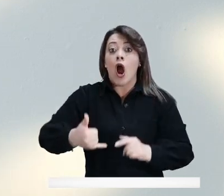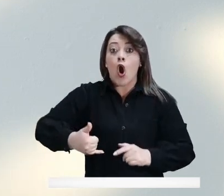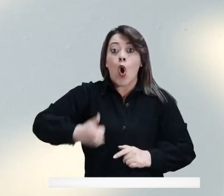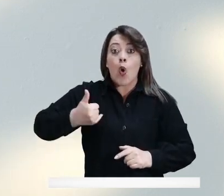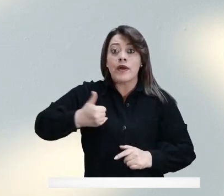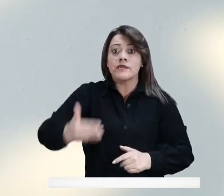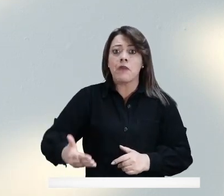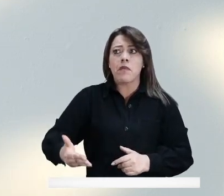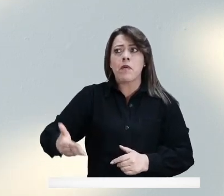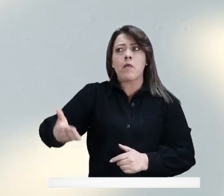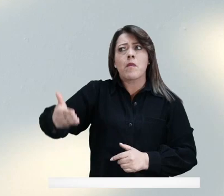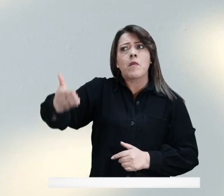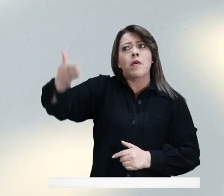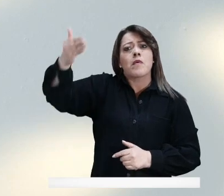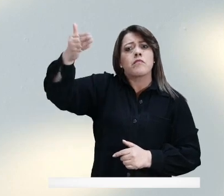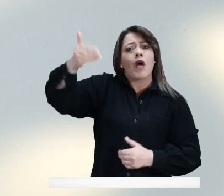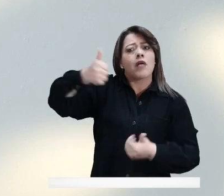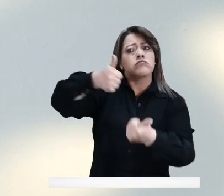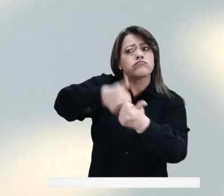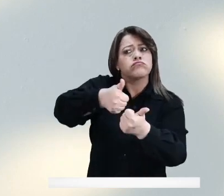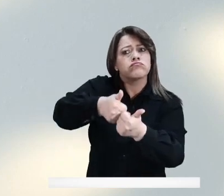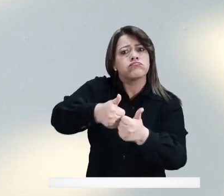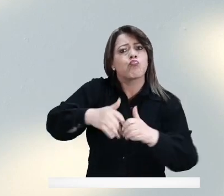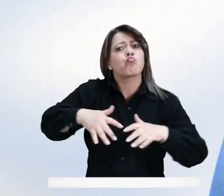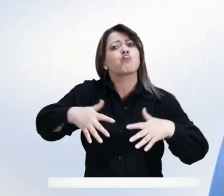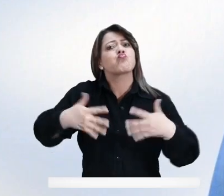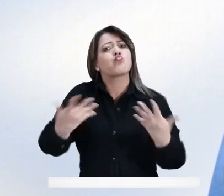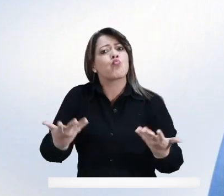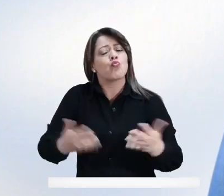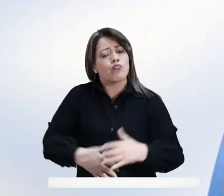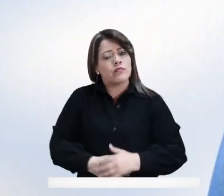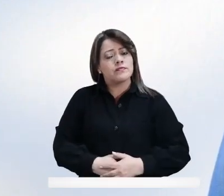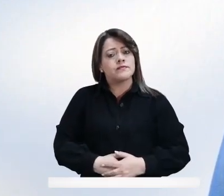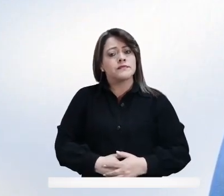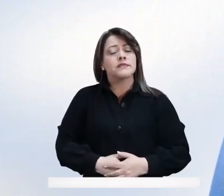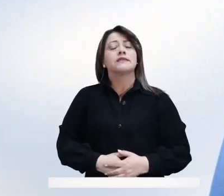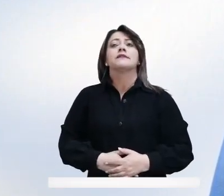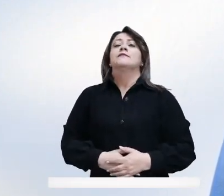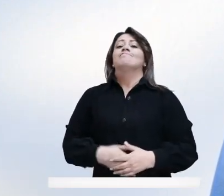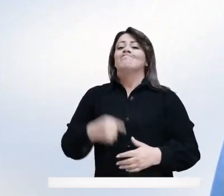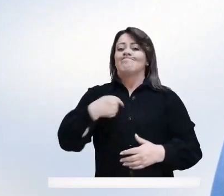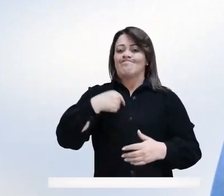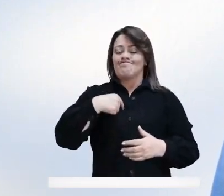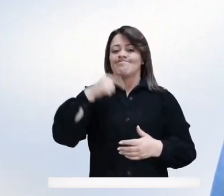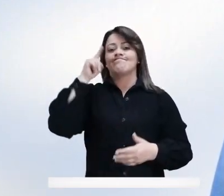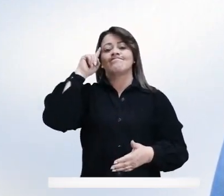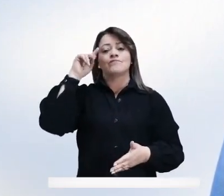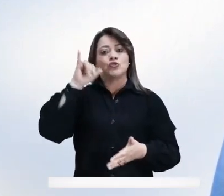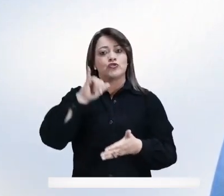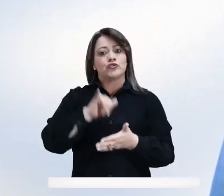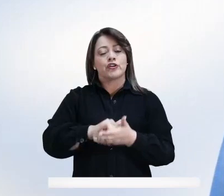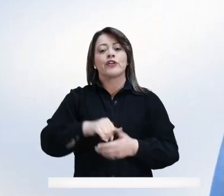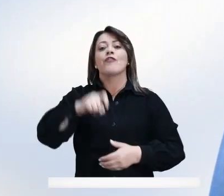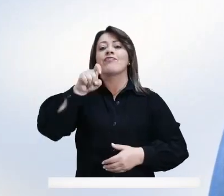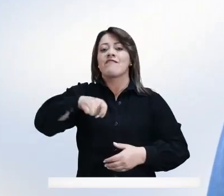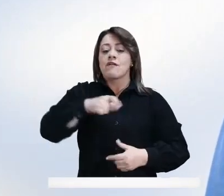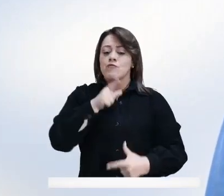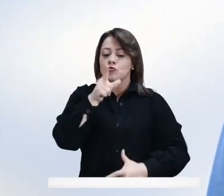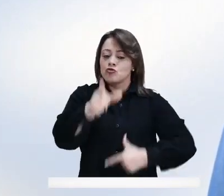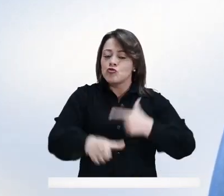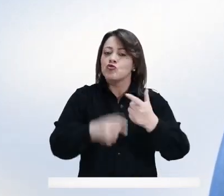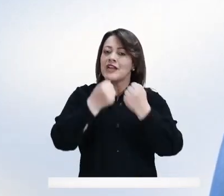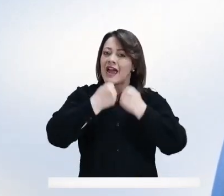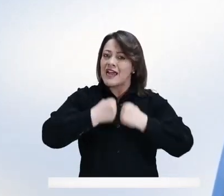¿Hay seguimiento y acompañamiento a las juventudes con discapacidad? Yo creo que allí debemos hacer un esfuerzo enorme para hacerle